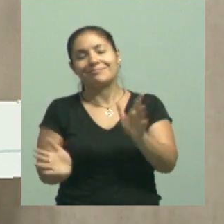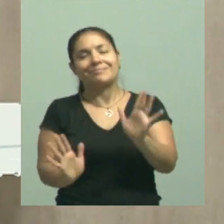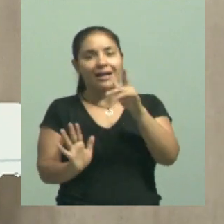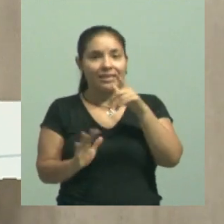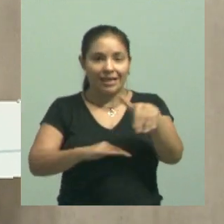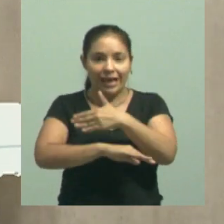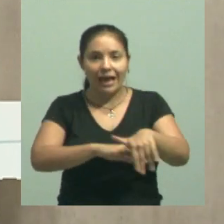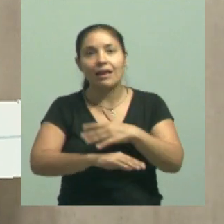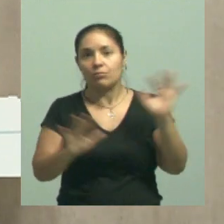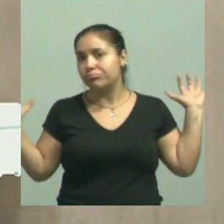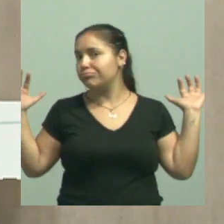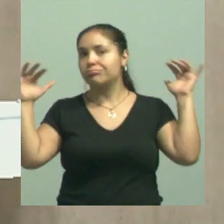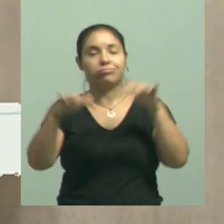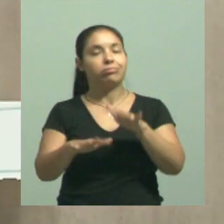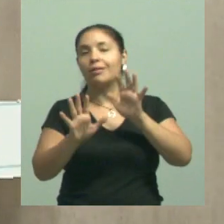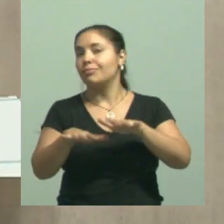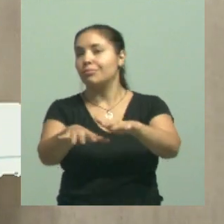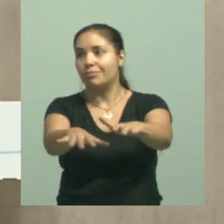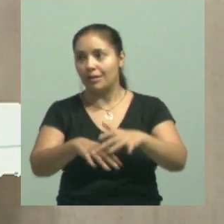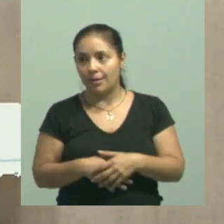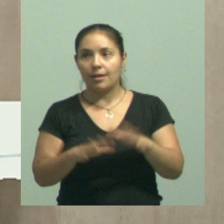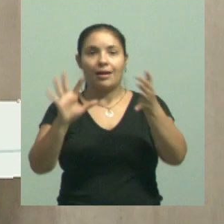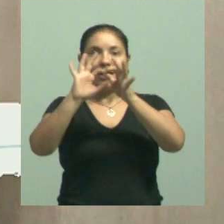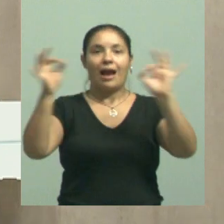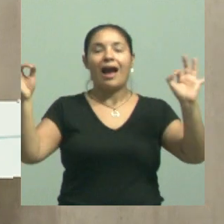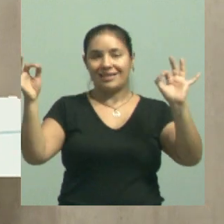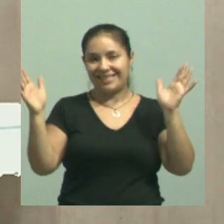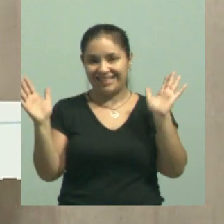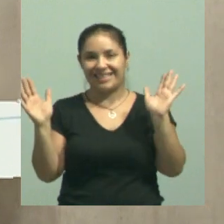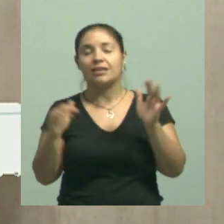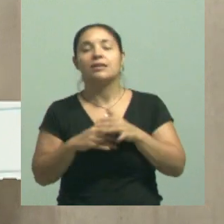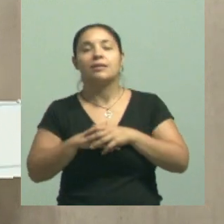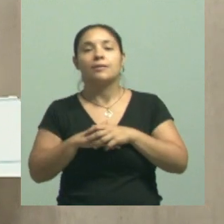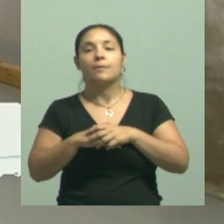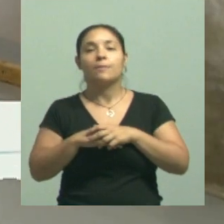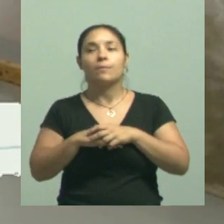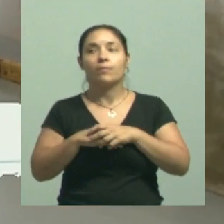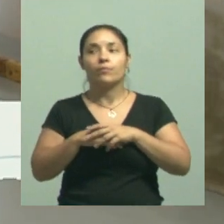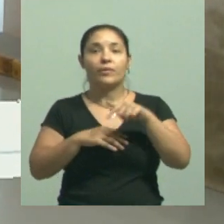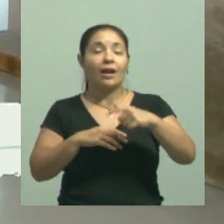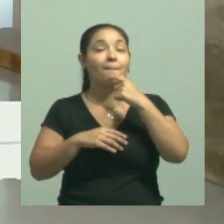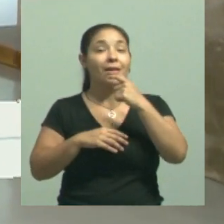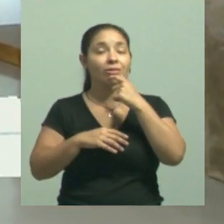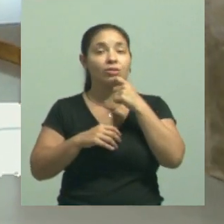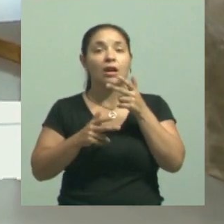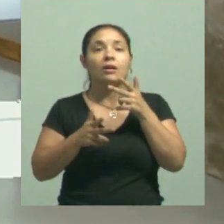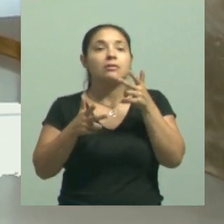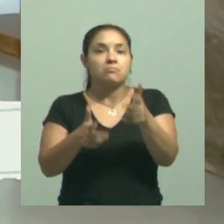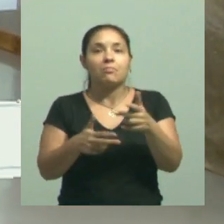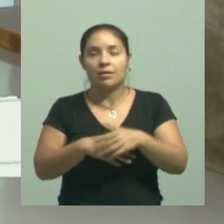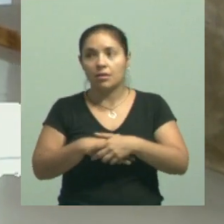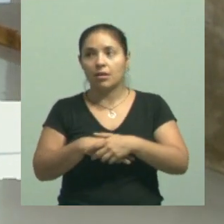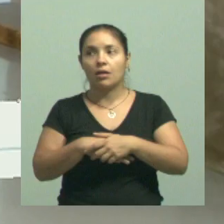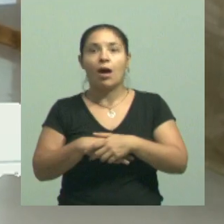que salir a la calle, punto 1, lo que hablamos al principio. En Mendoza la consigna de este año era la urgencia es el